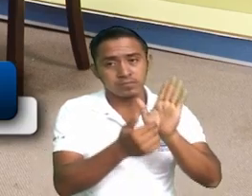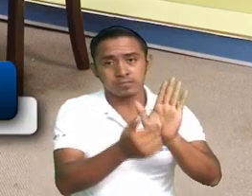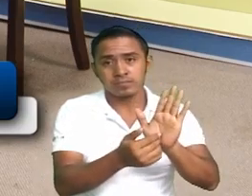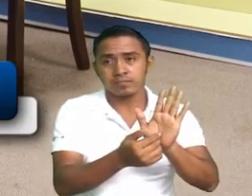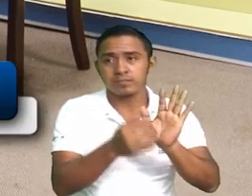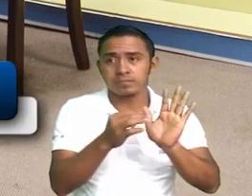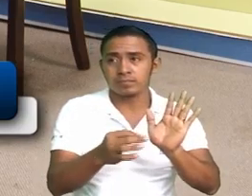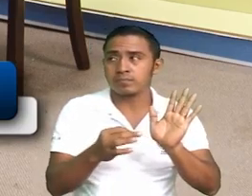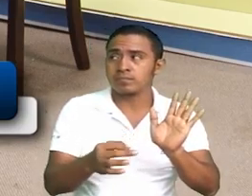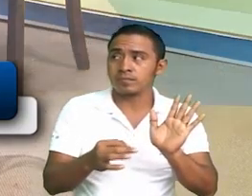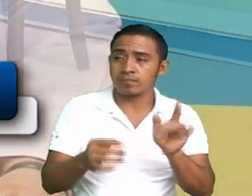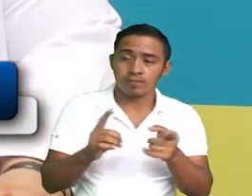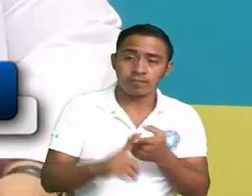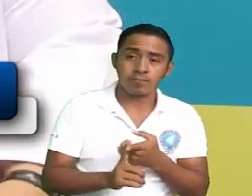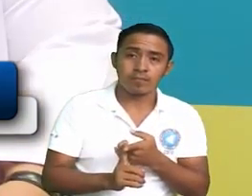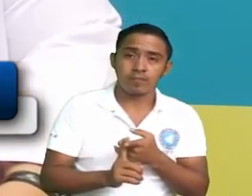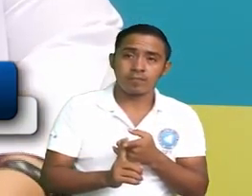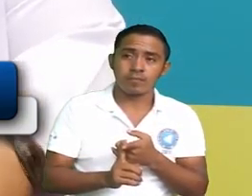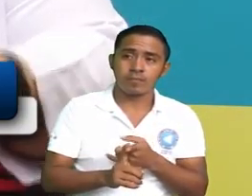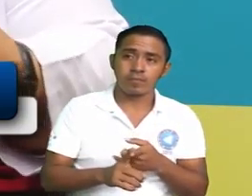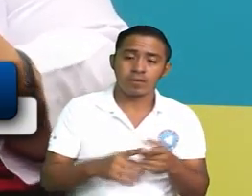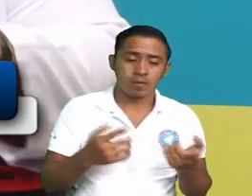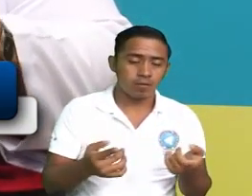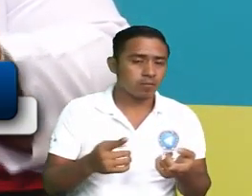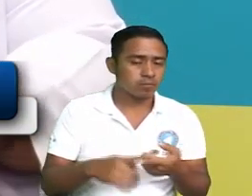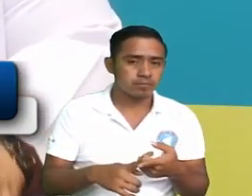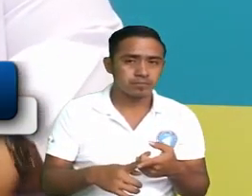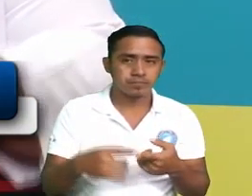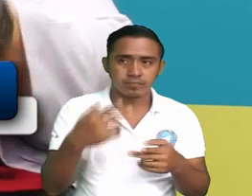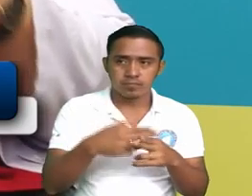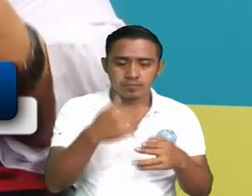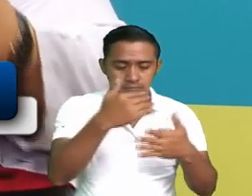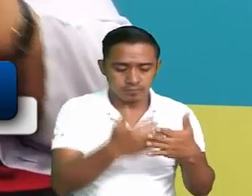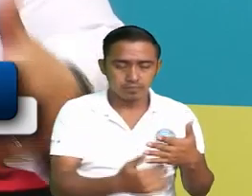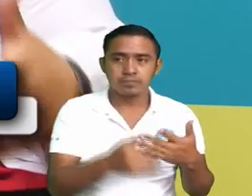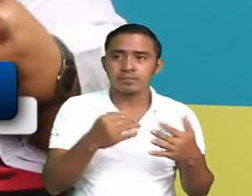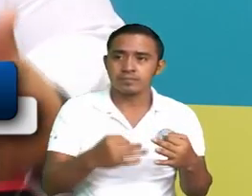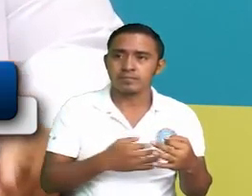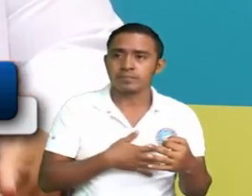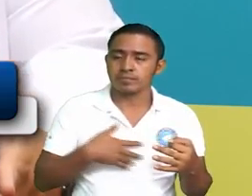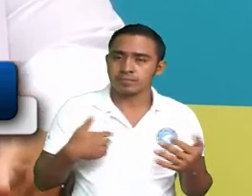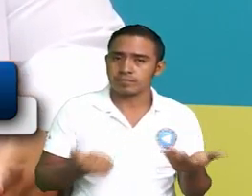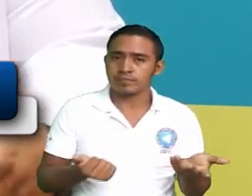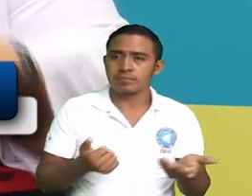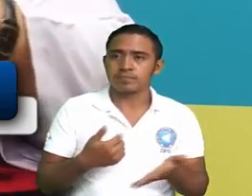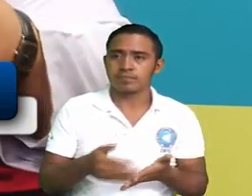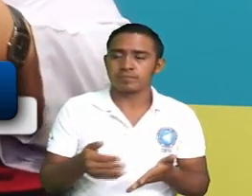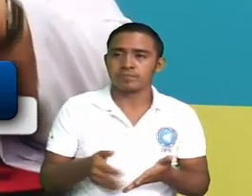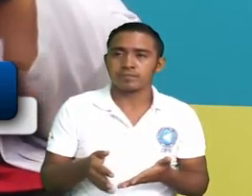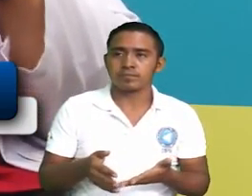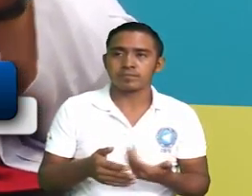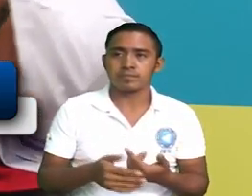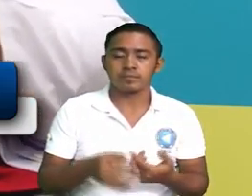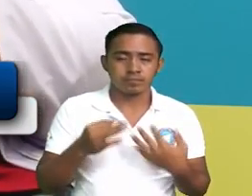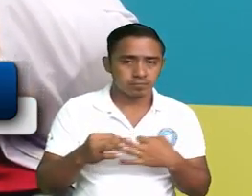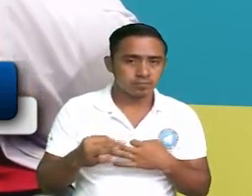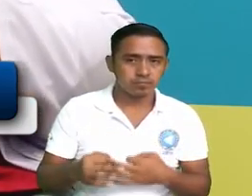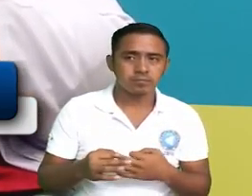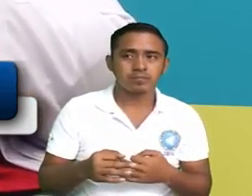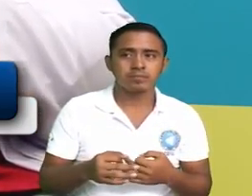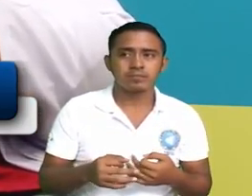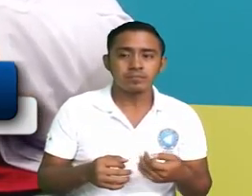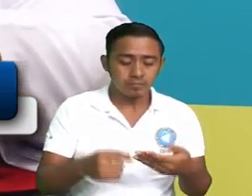el documento de nuestro registro vacunal, y así nosotros poderle brindar una mejor atención, ¿verdad? Garantizando ahí